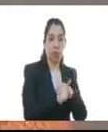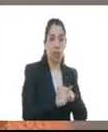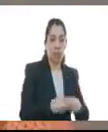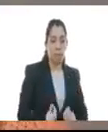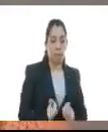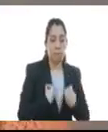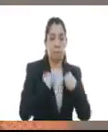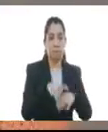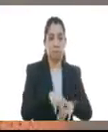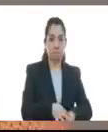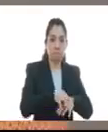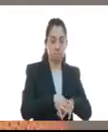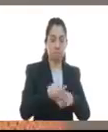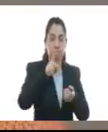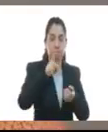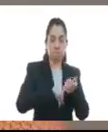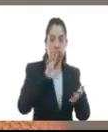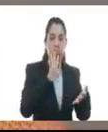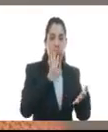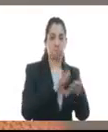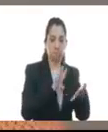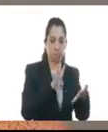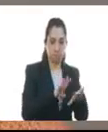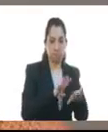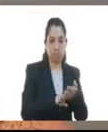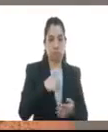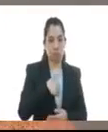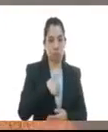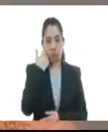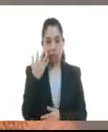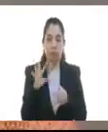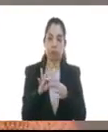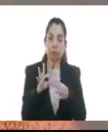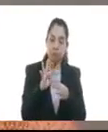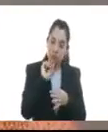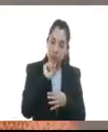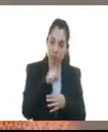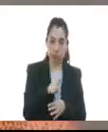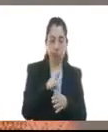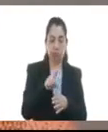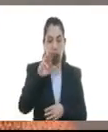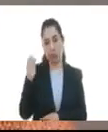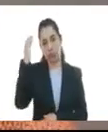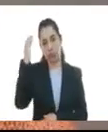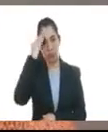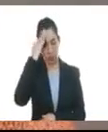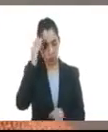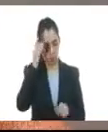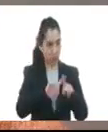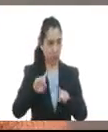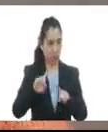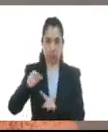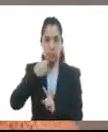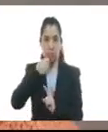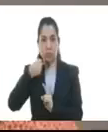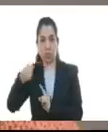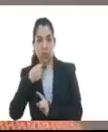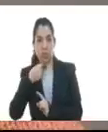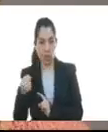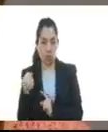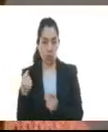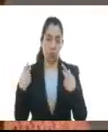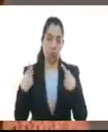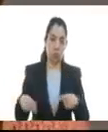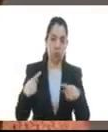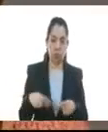quisiera aprovechar este espacio para destacar el trabajo que hicieron los reporteros y sobre todo que creo que cada vez